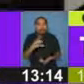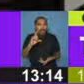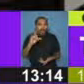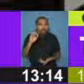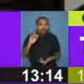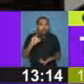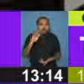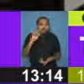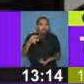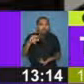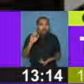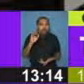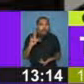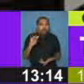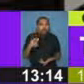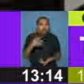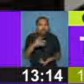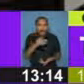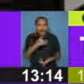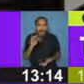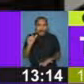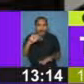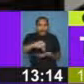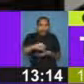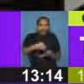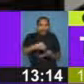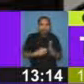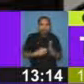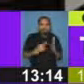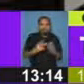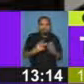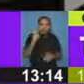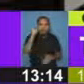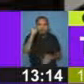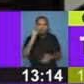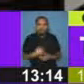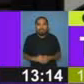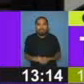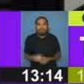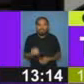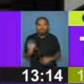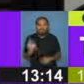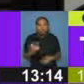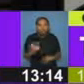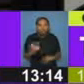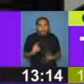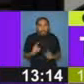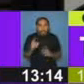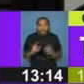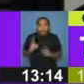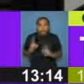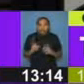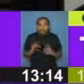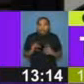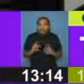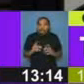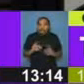Iglesias Me parece estamos reparando estamos reparando estamos